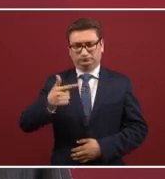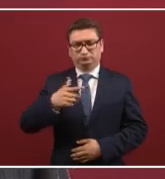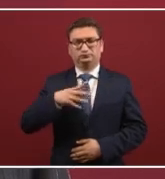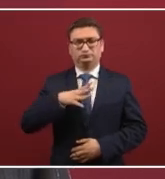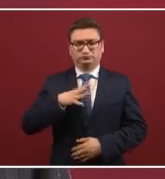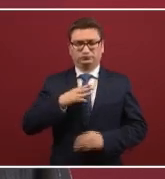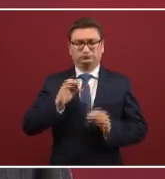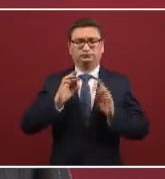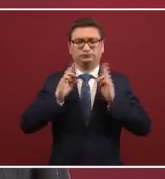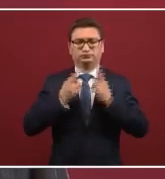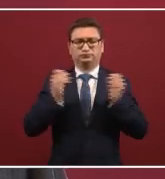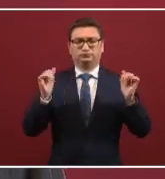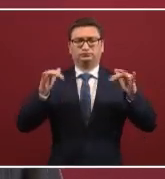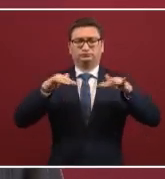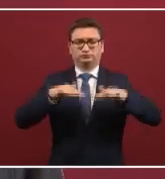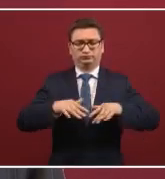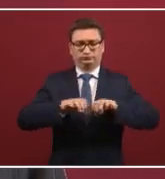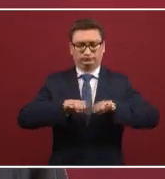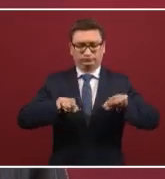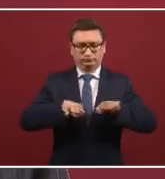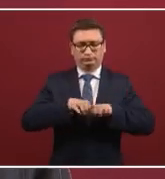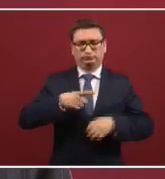del Gabinete de Seguridad